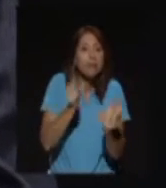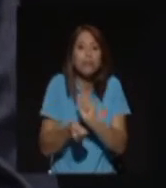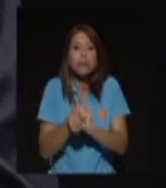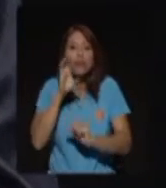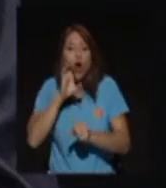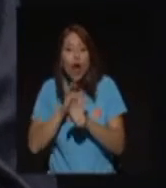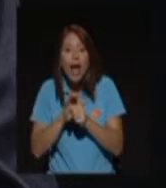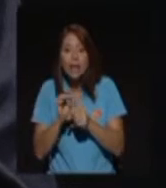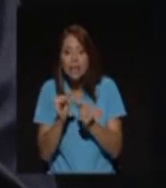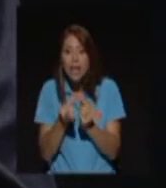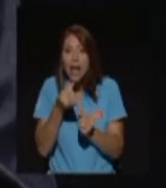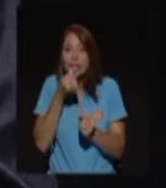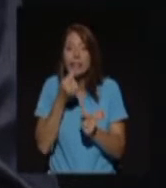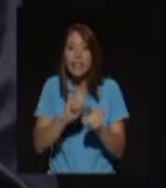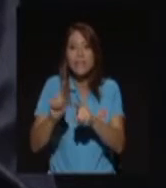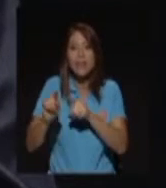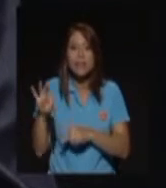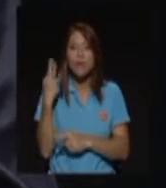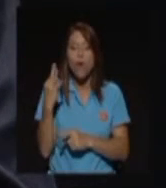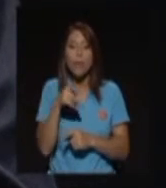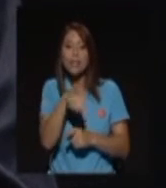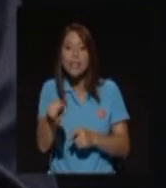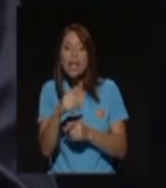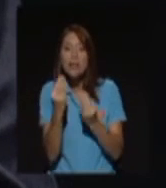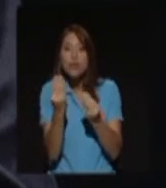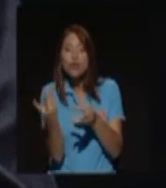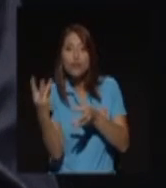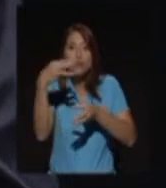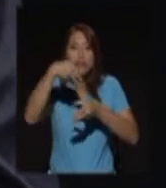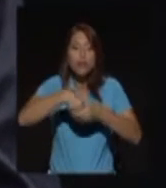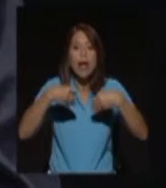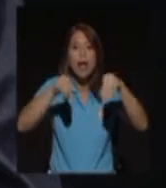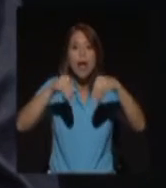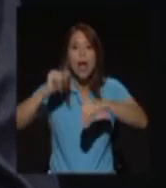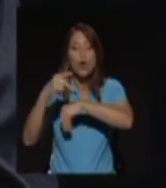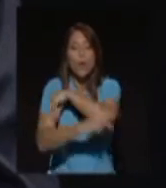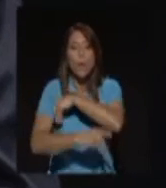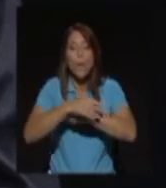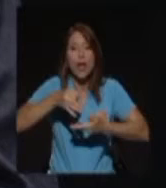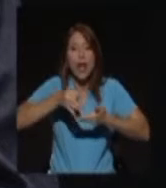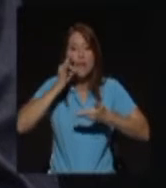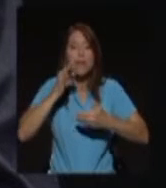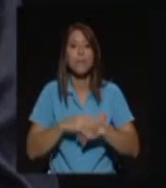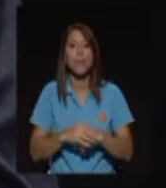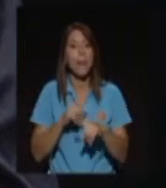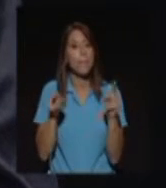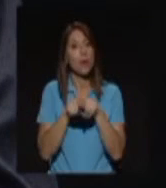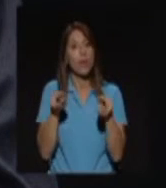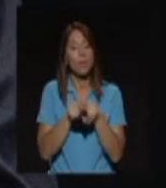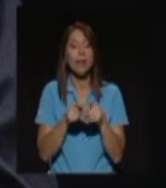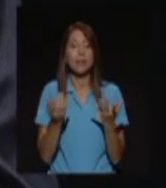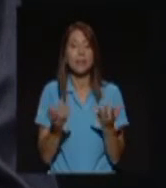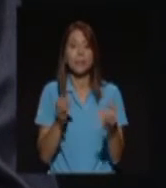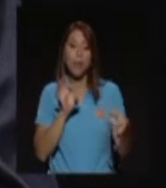Bueno, y que está muy metido en el campo de la exportación de café. Pero además, en cuanto a